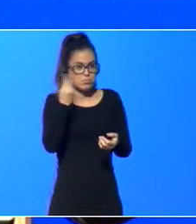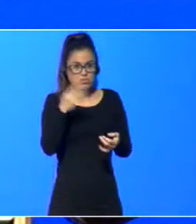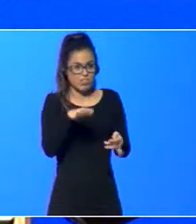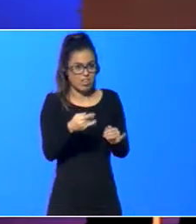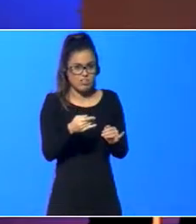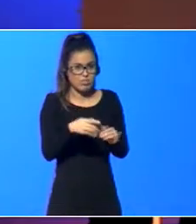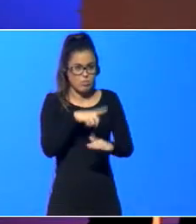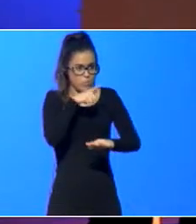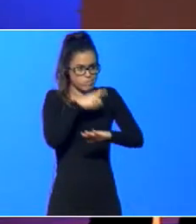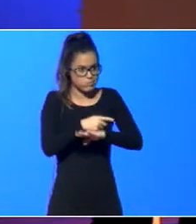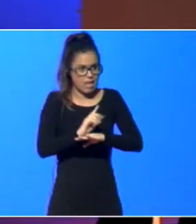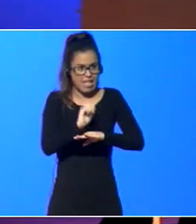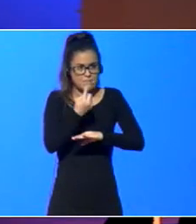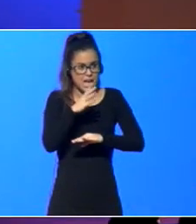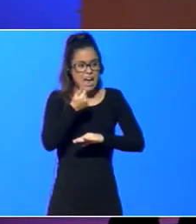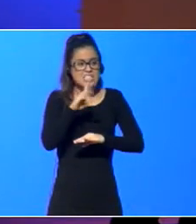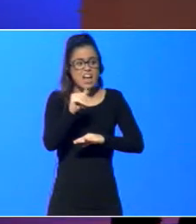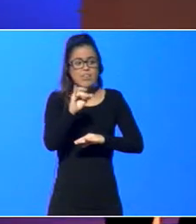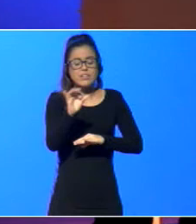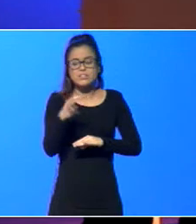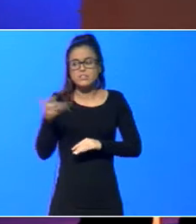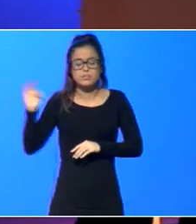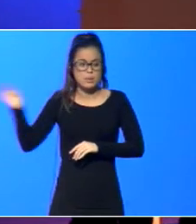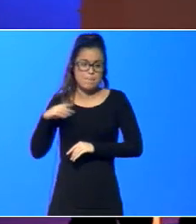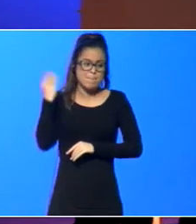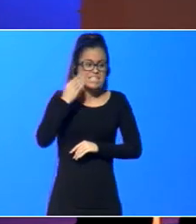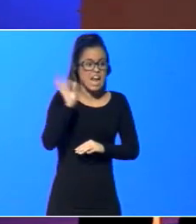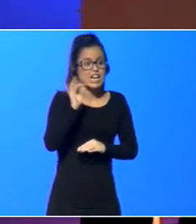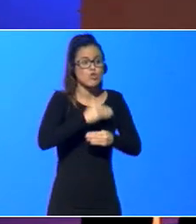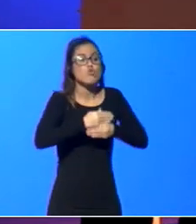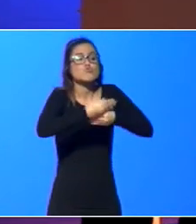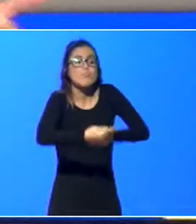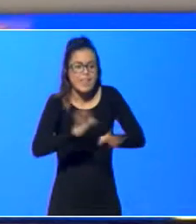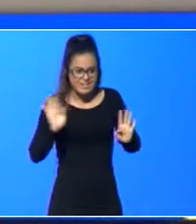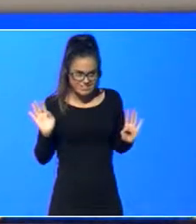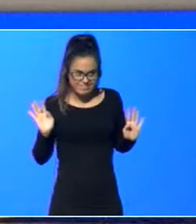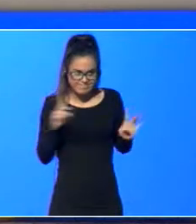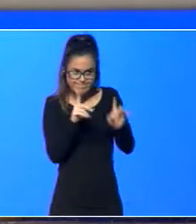manera. Bueno, quizás la propuesta, pensarlas o superarlas. Bueno, sí. Bueno.